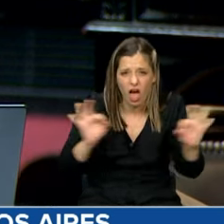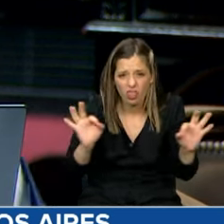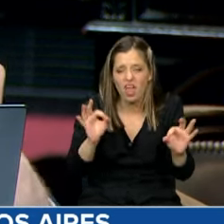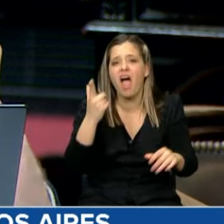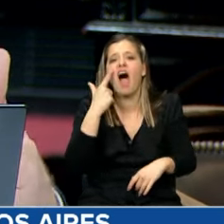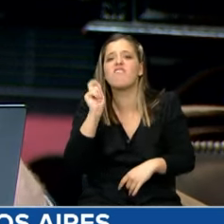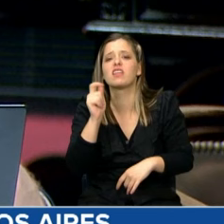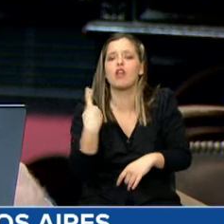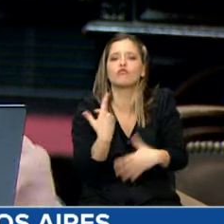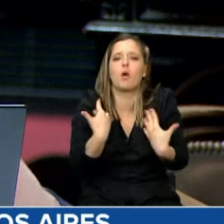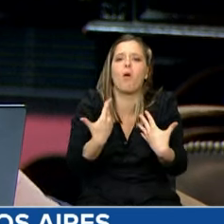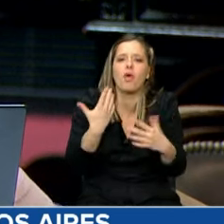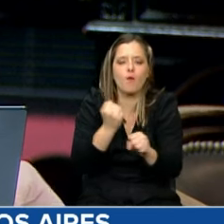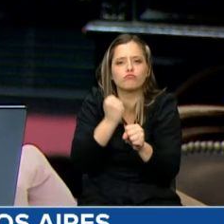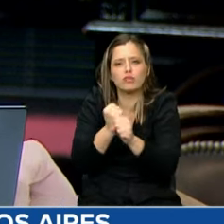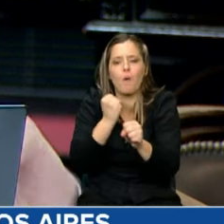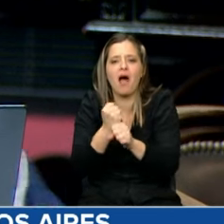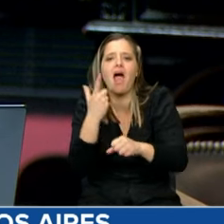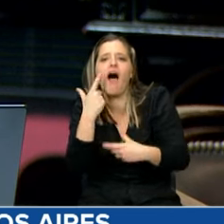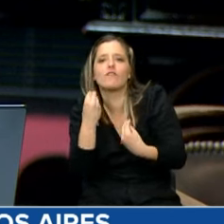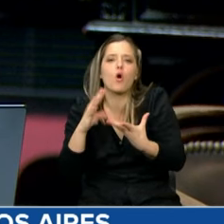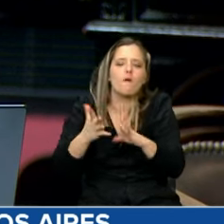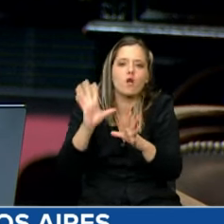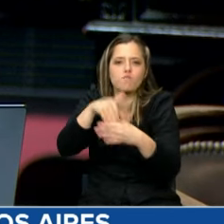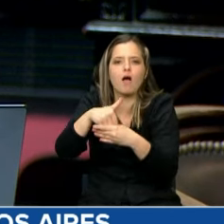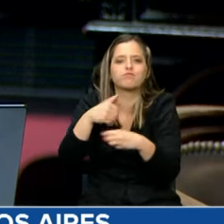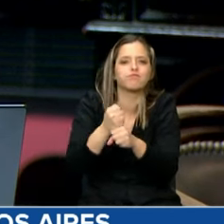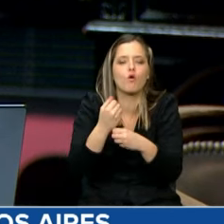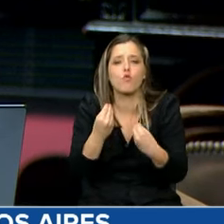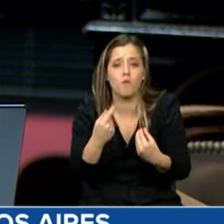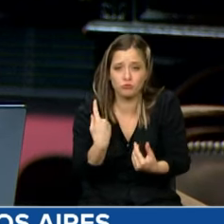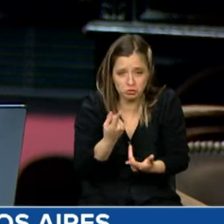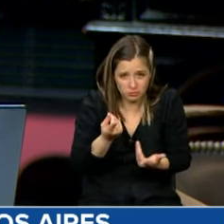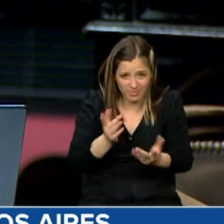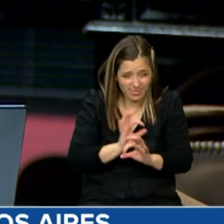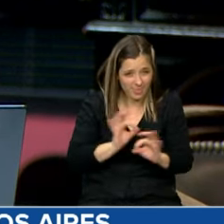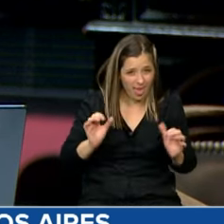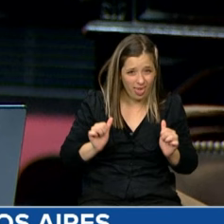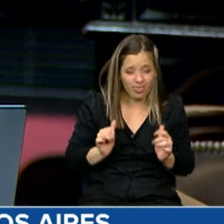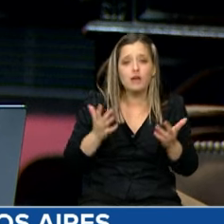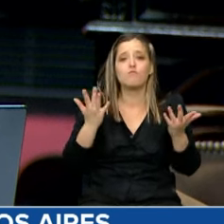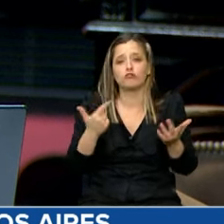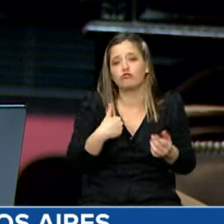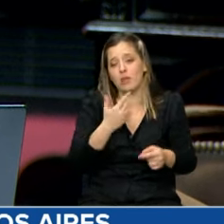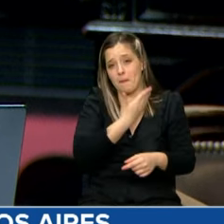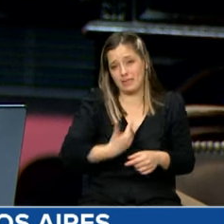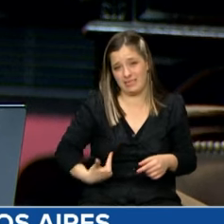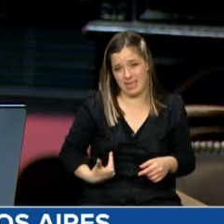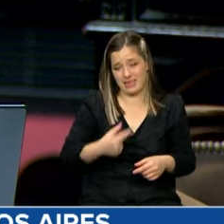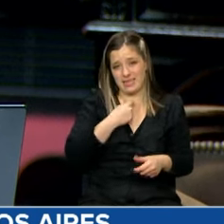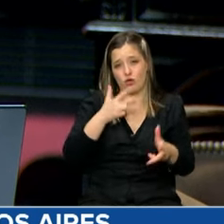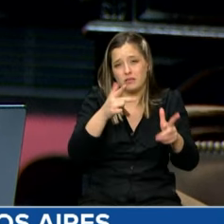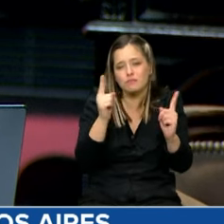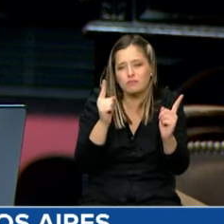competitivos Y a cuáles asistimos de más Y a cuáles asistimos de menos y acá presidente Permítame voy a abusar brevemente de su